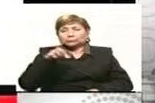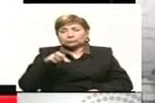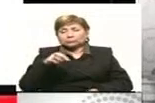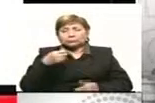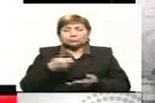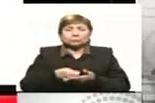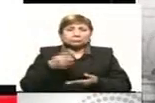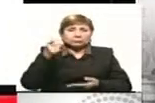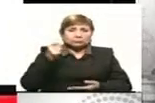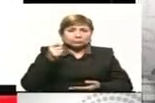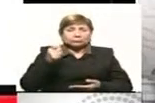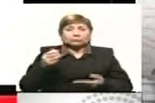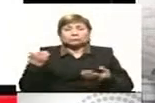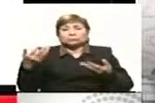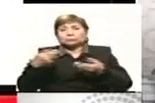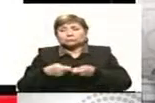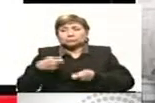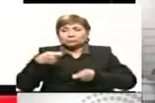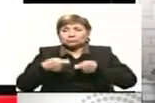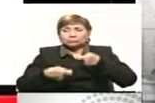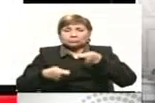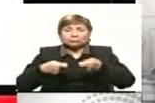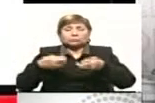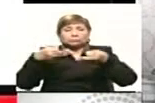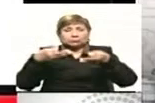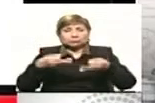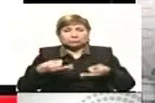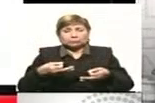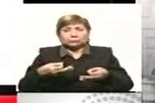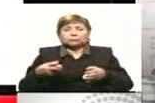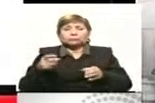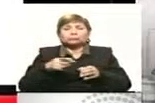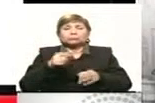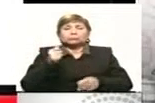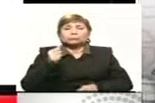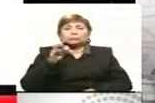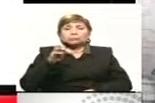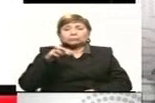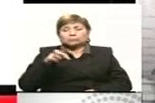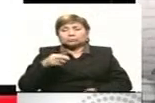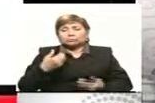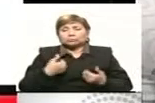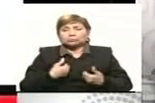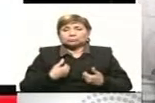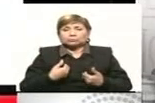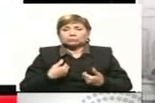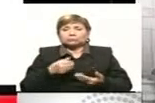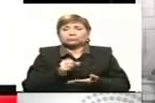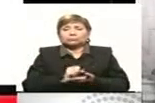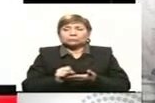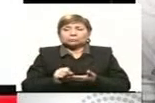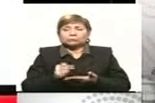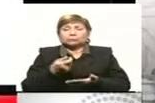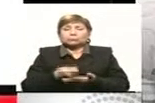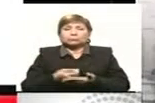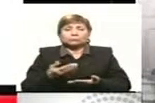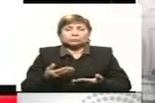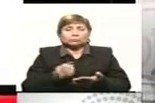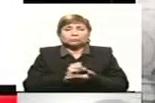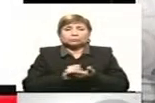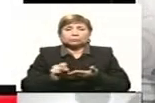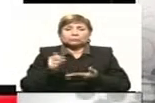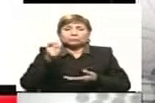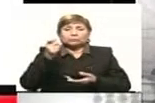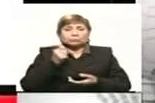parte de pensiones a los afiliados que han decidido afiliarse a una AFP. Tiene el sistema, lo que se conoce como el Sistema Nacional